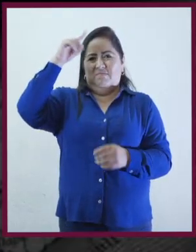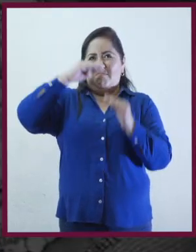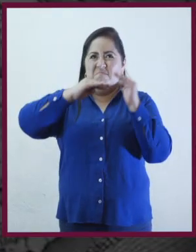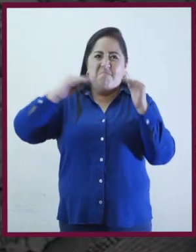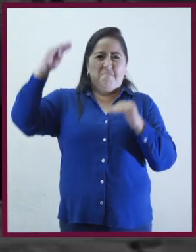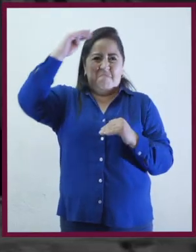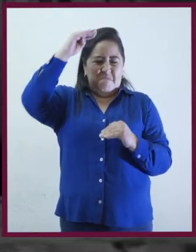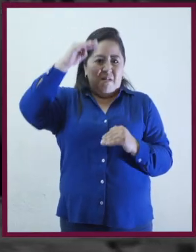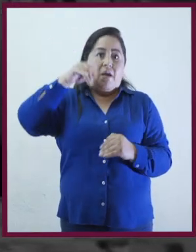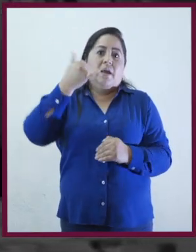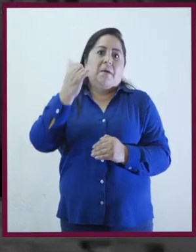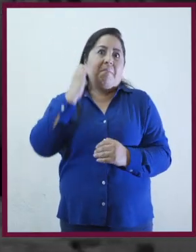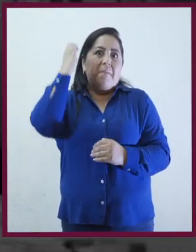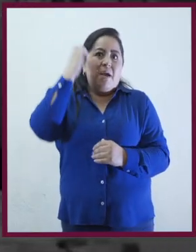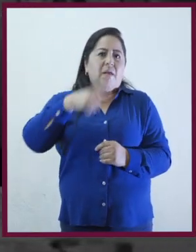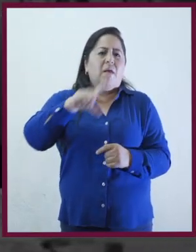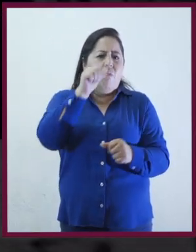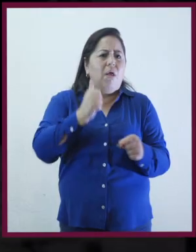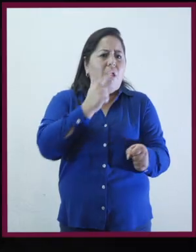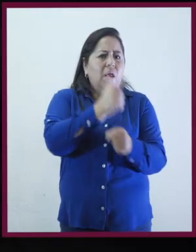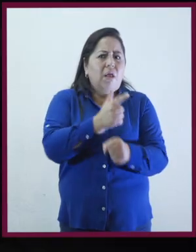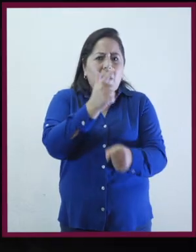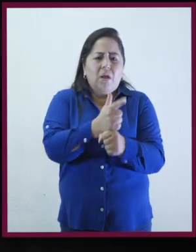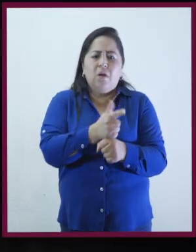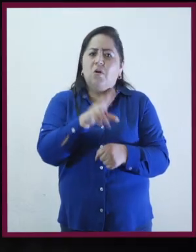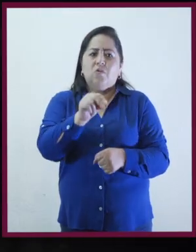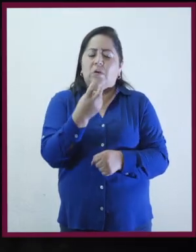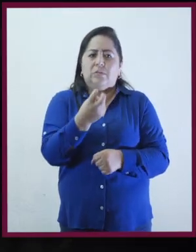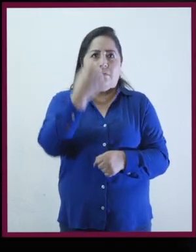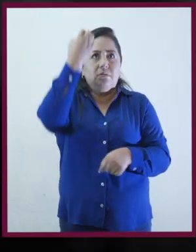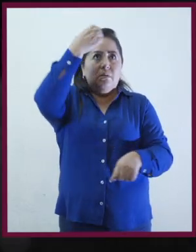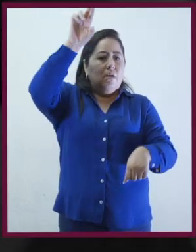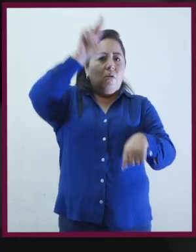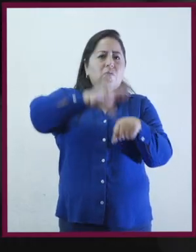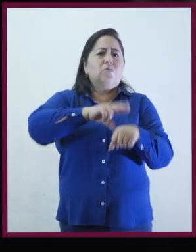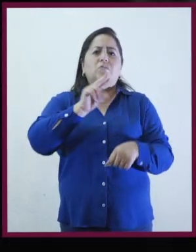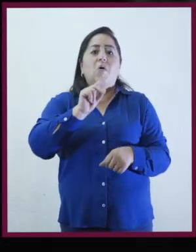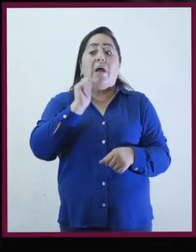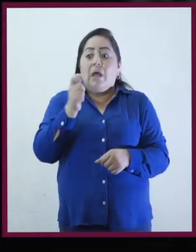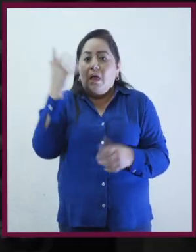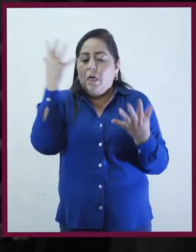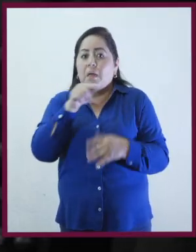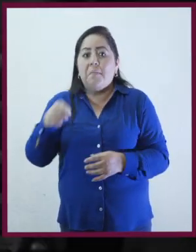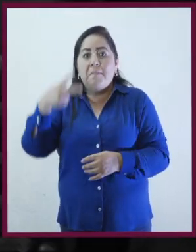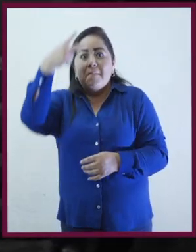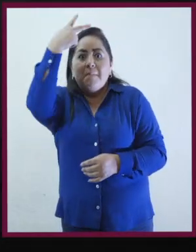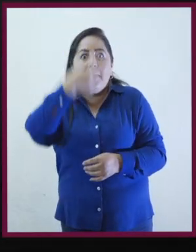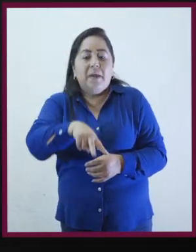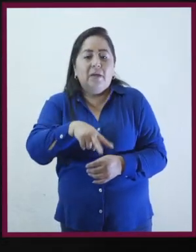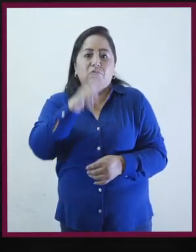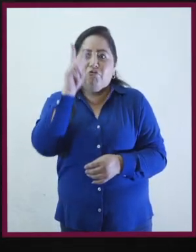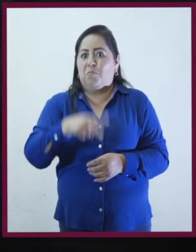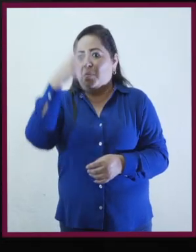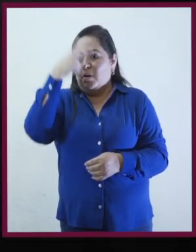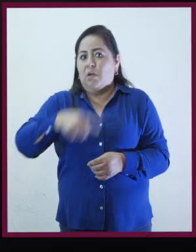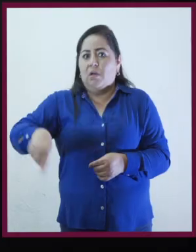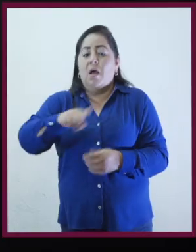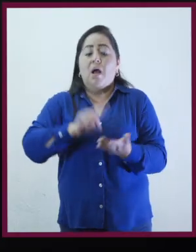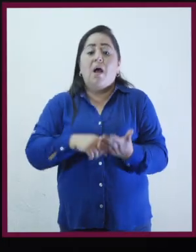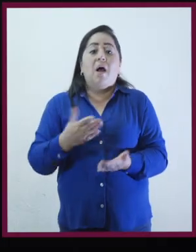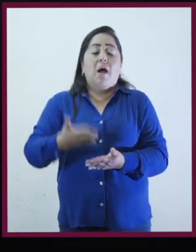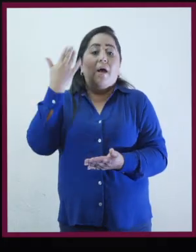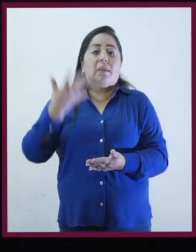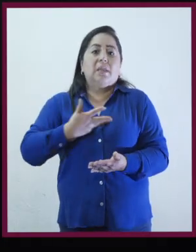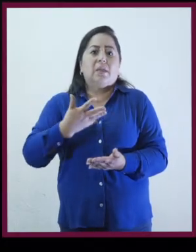comisarios imperiales, pues se da uno cuenta que no eran estos extranjeros, sino que eran mexicanos, y eran normalmente mexicanos que habían